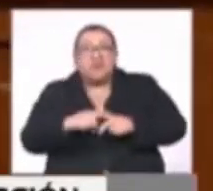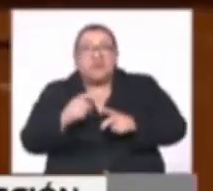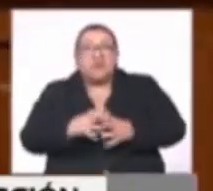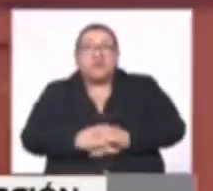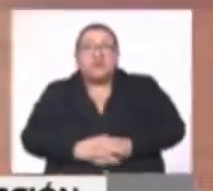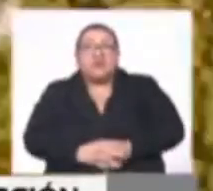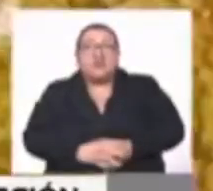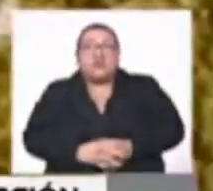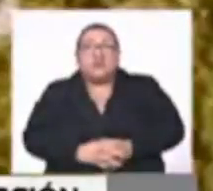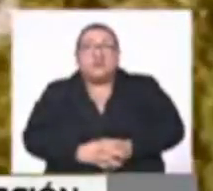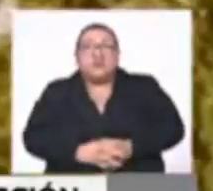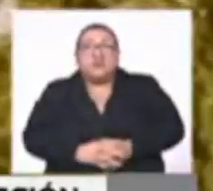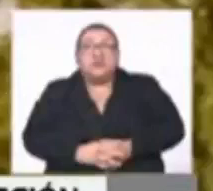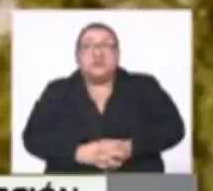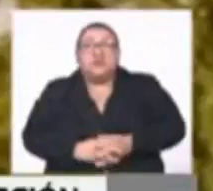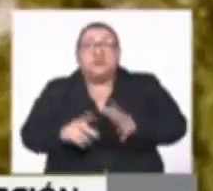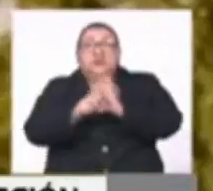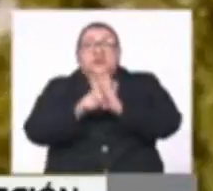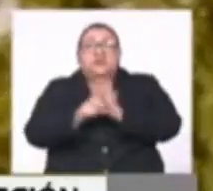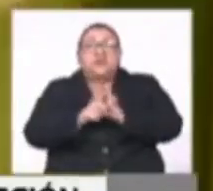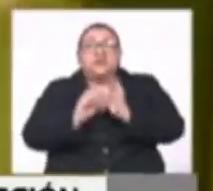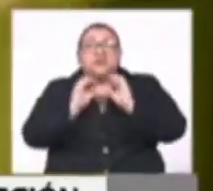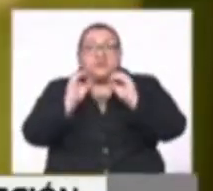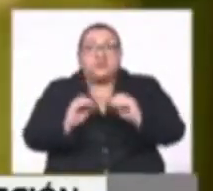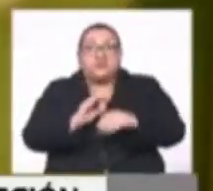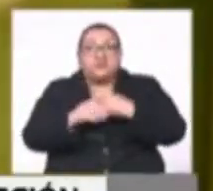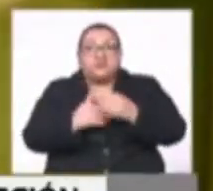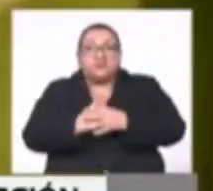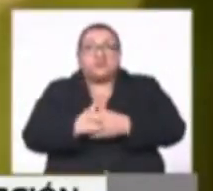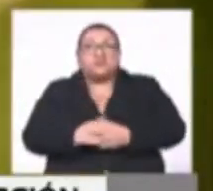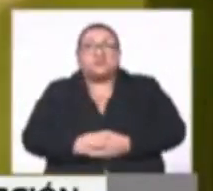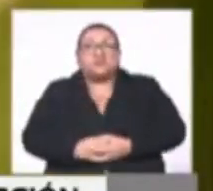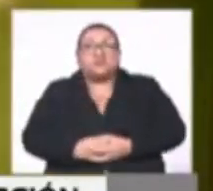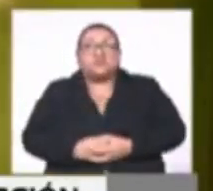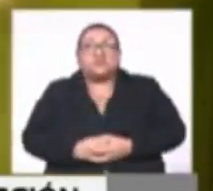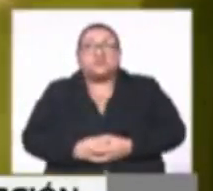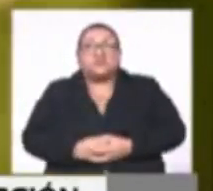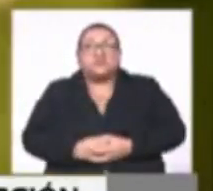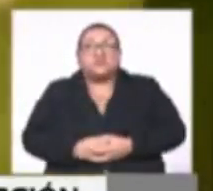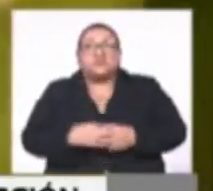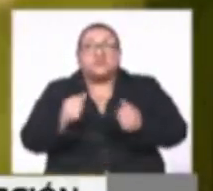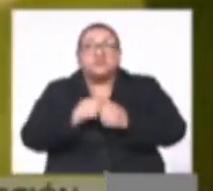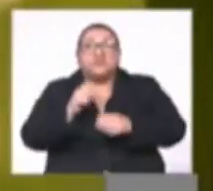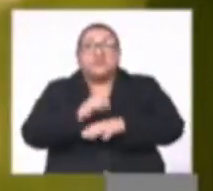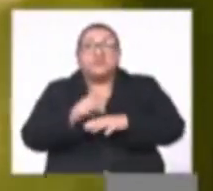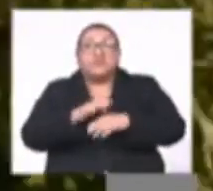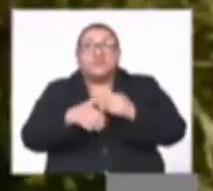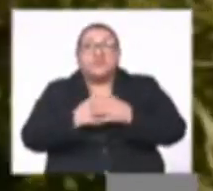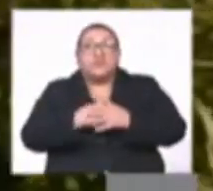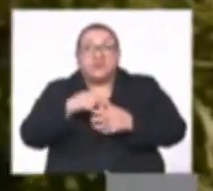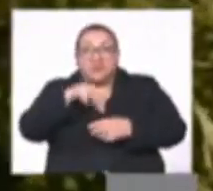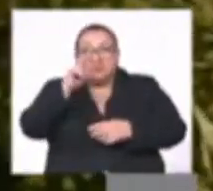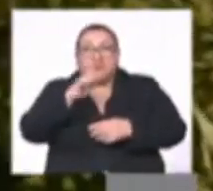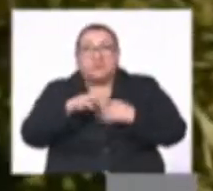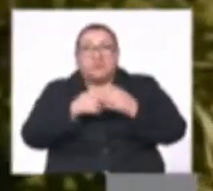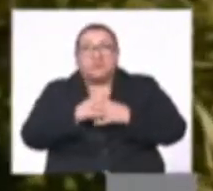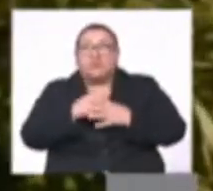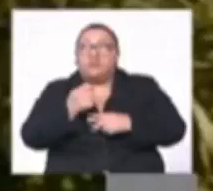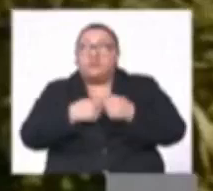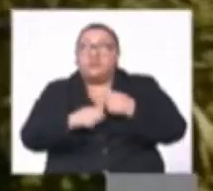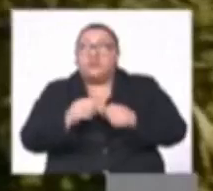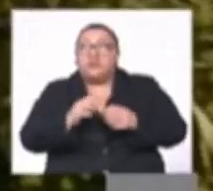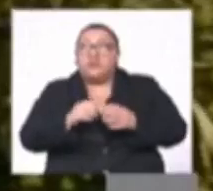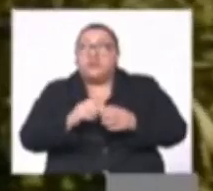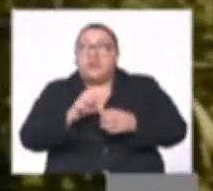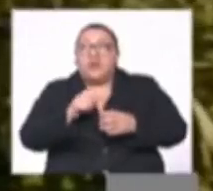combustible, presidente. La ley que fue exonerada de segunda votación representa una oportunidad de desarrollo agrícola para el país como exportador